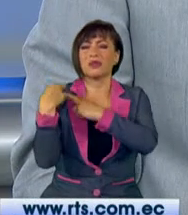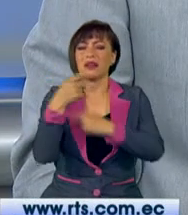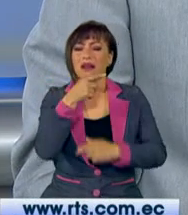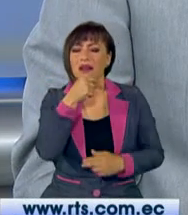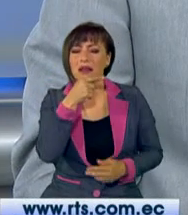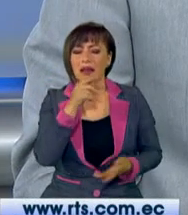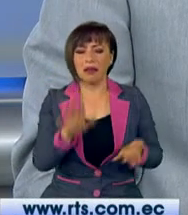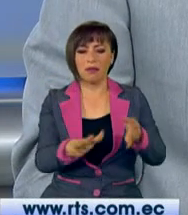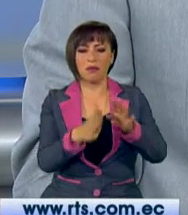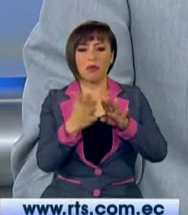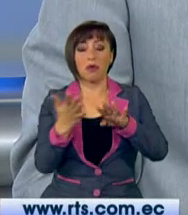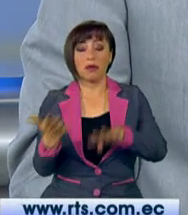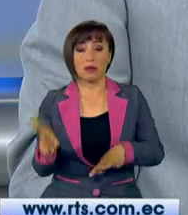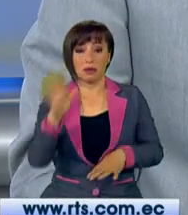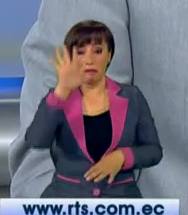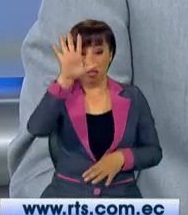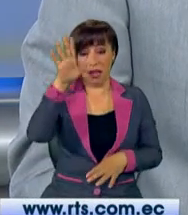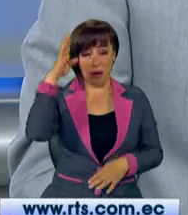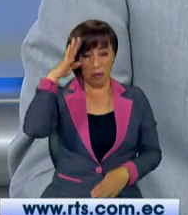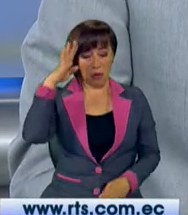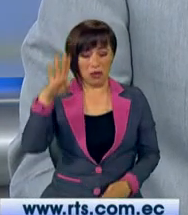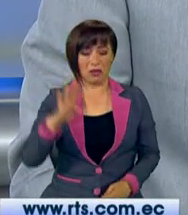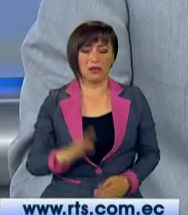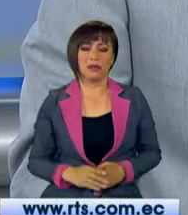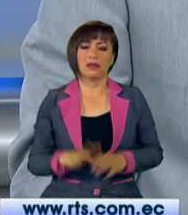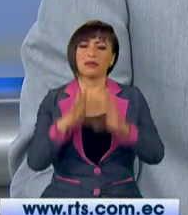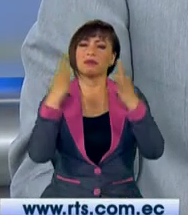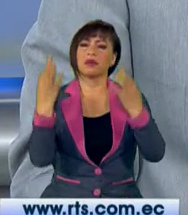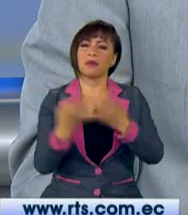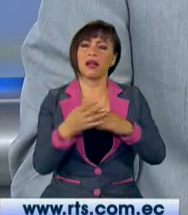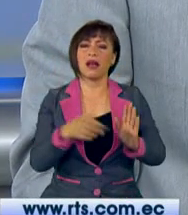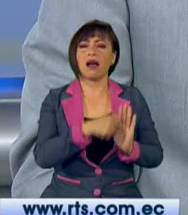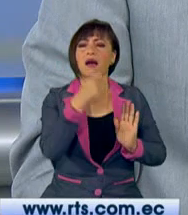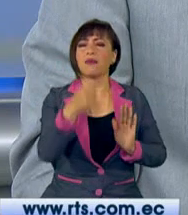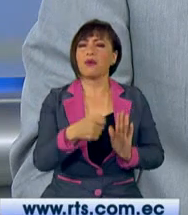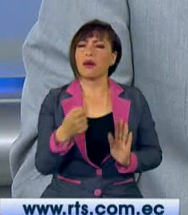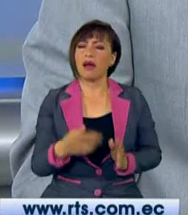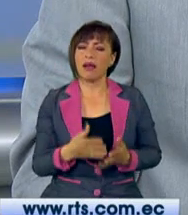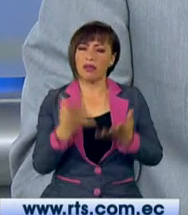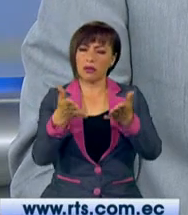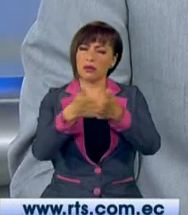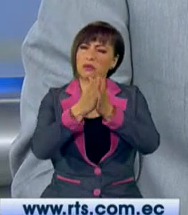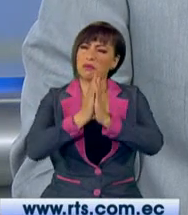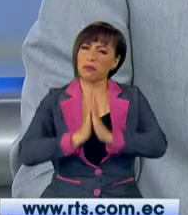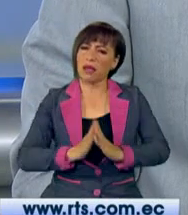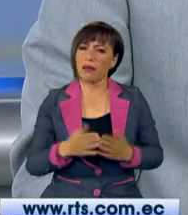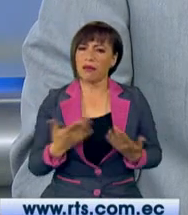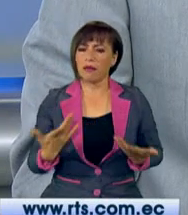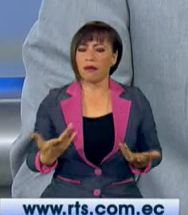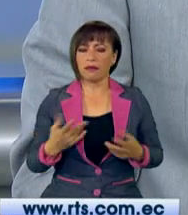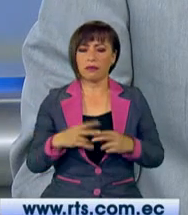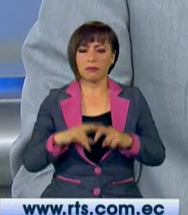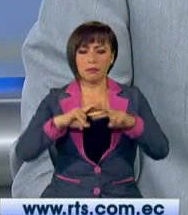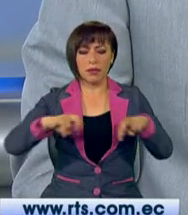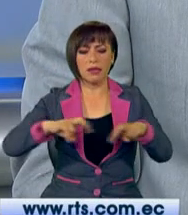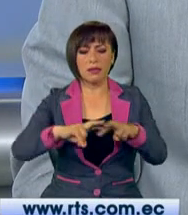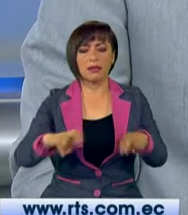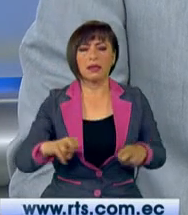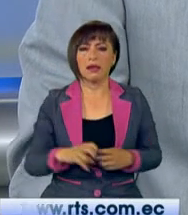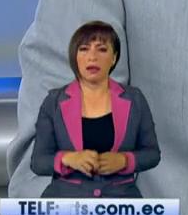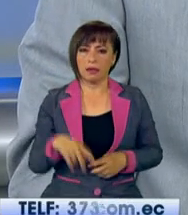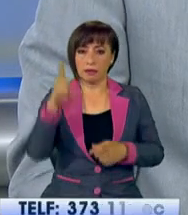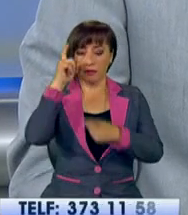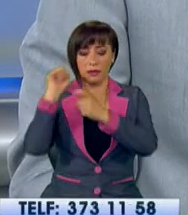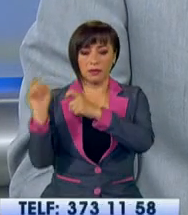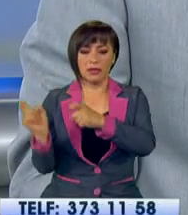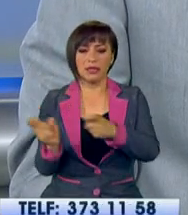de 4 uniformados. Familiares y abogados de las víctimas esperan la desclasificación de información, como lo anunció la Fiscalía General del Estado.